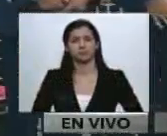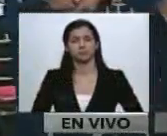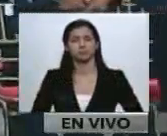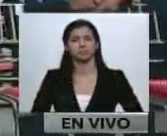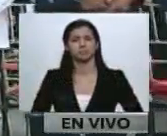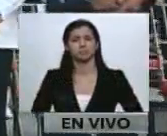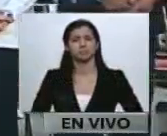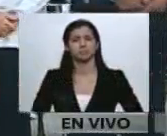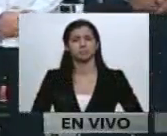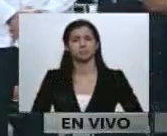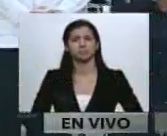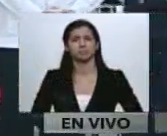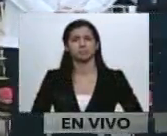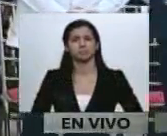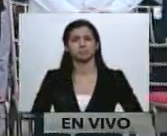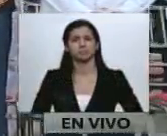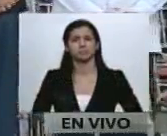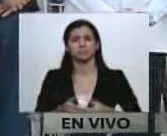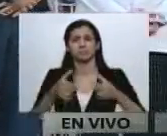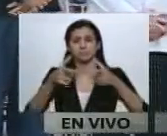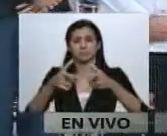bendecimos el casabe,